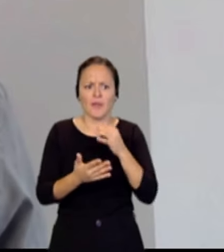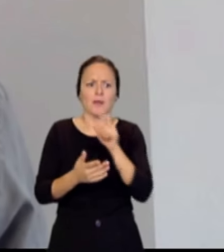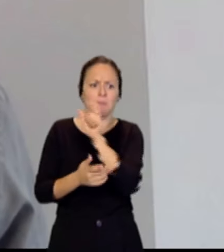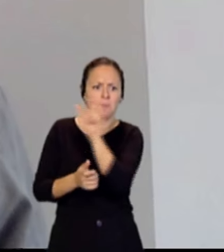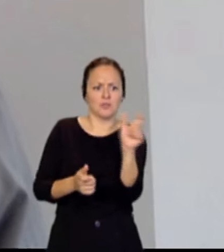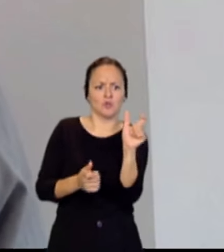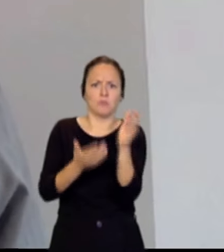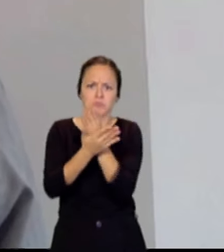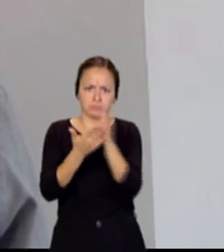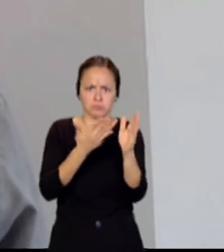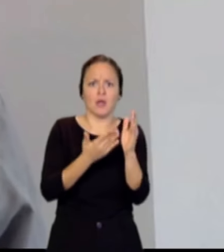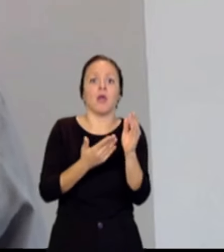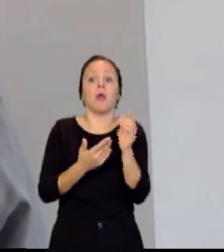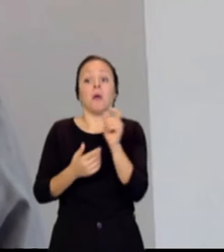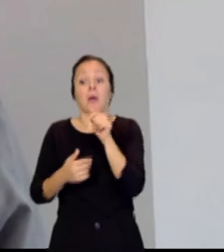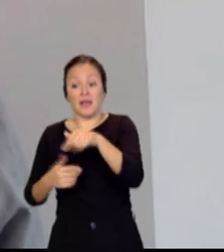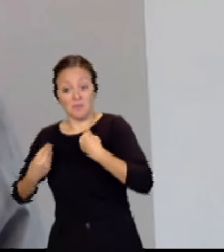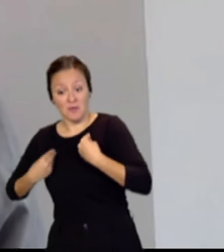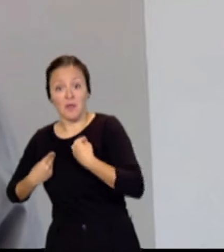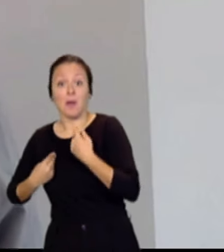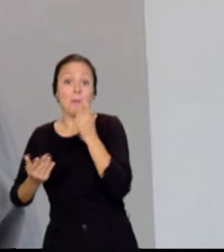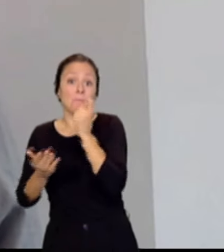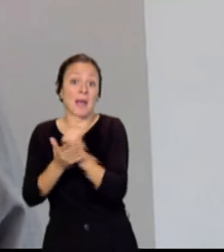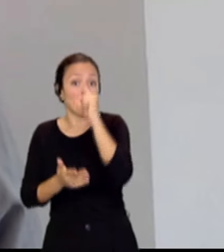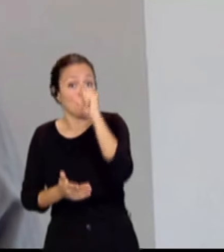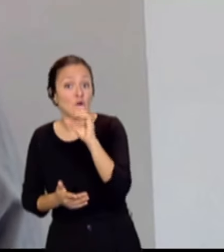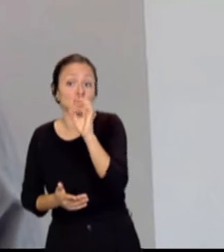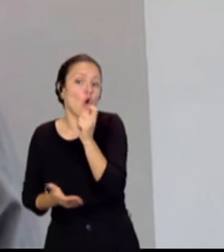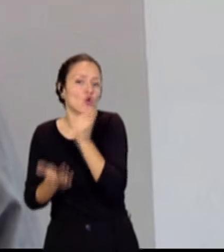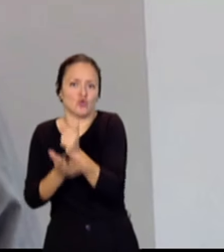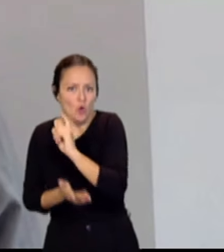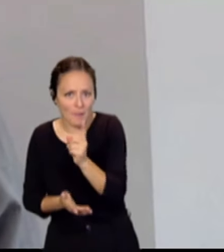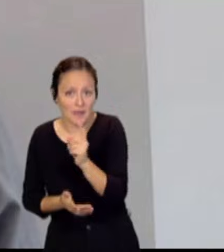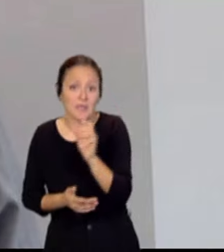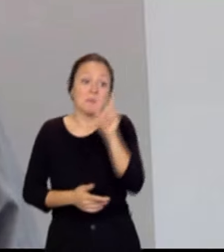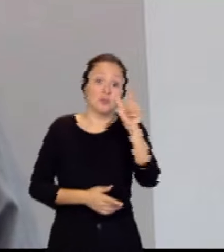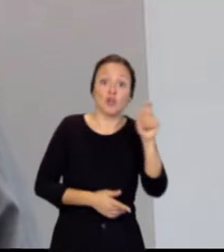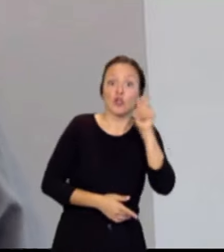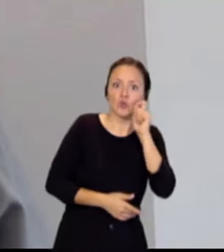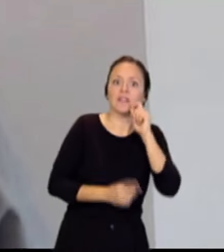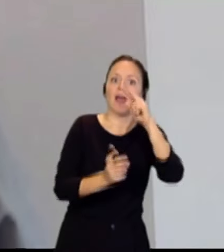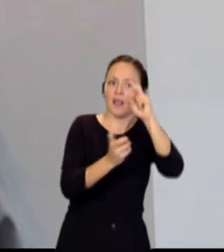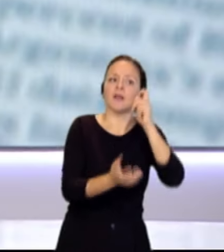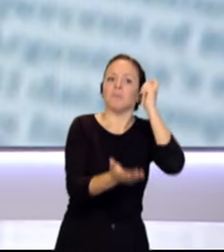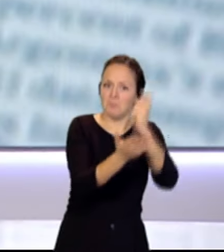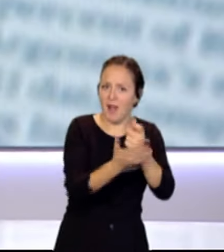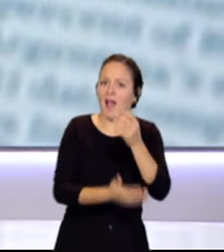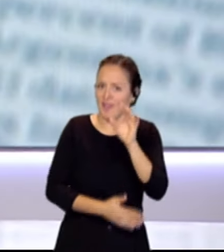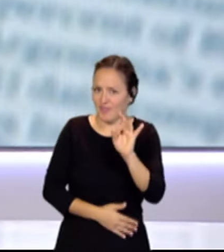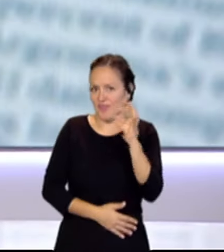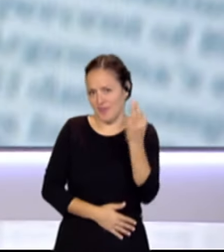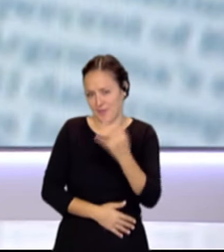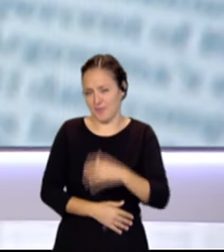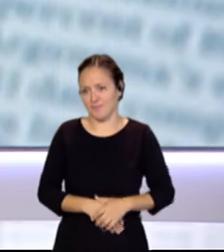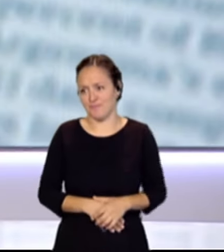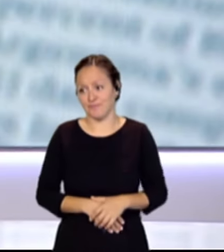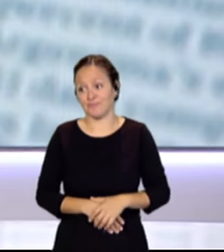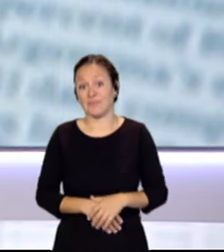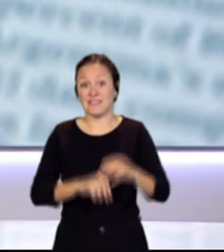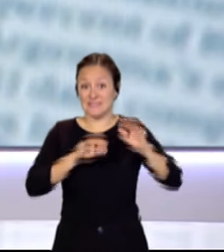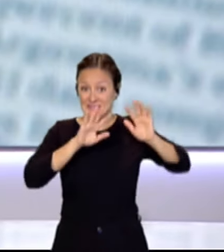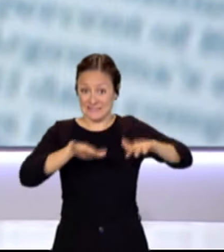no paguen y sean los turistas los que sean sujetos al pago de estas tasas sobre las manifestaciones del